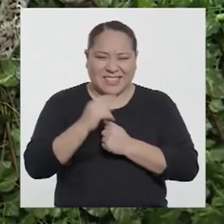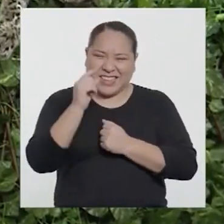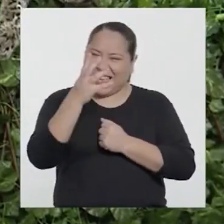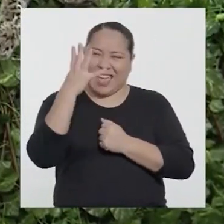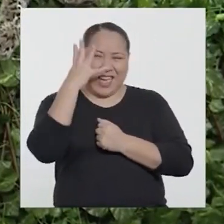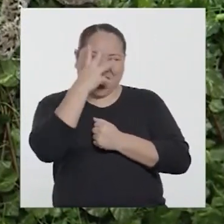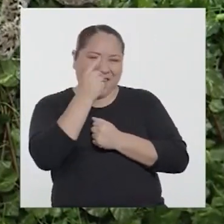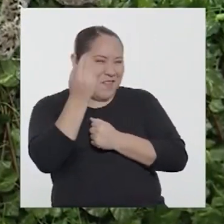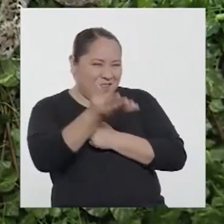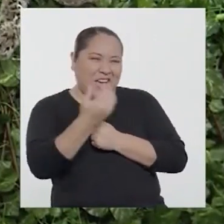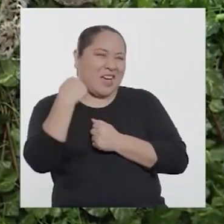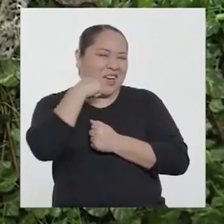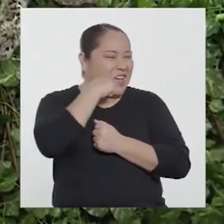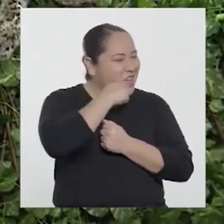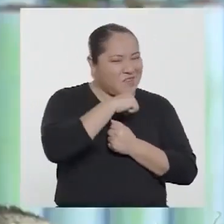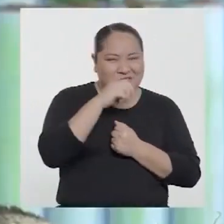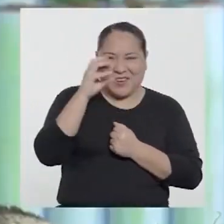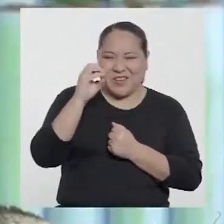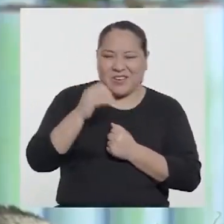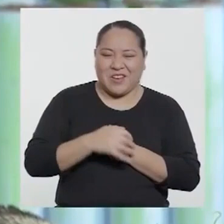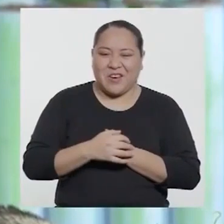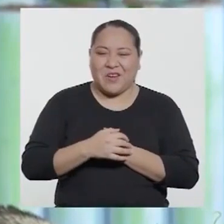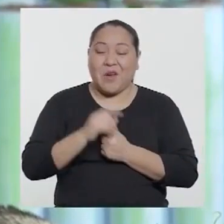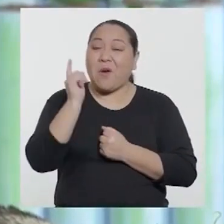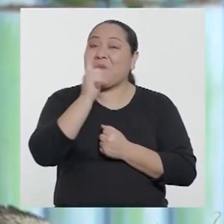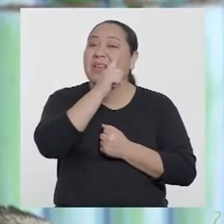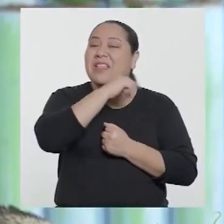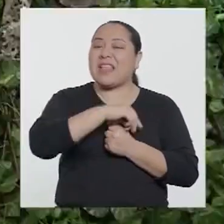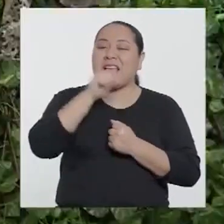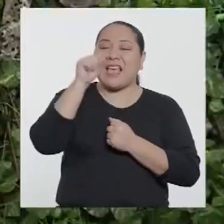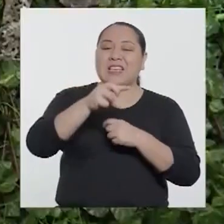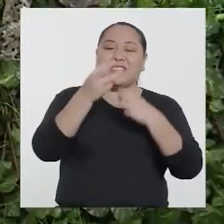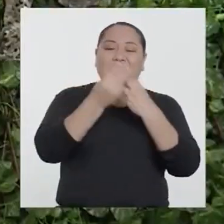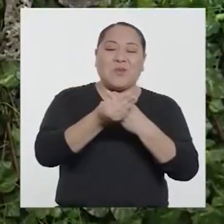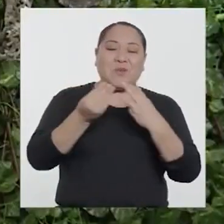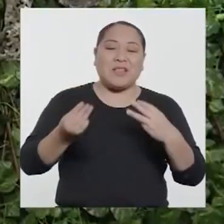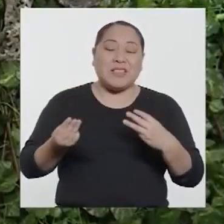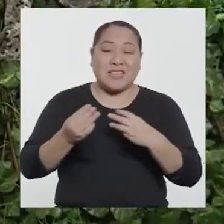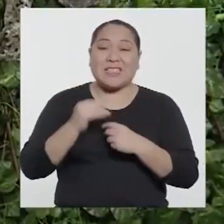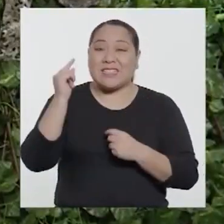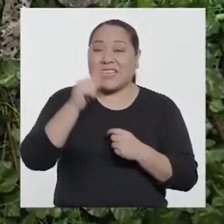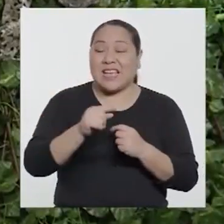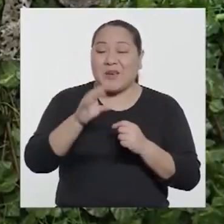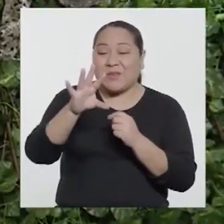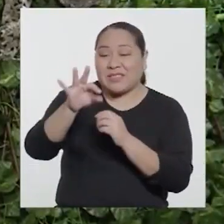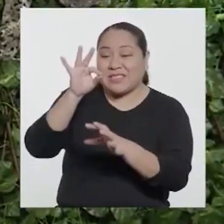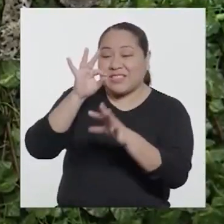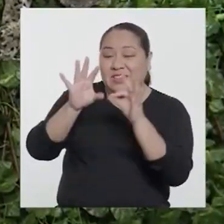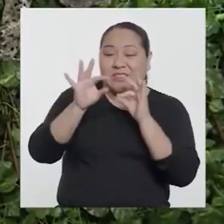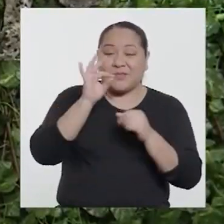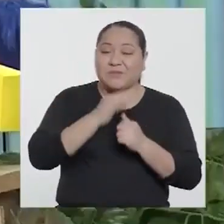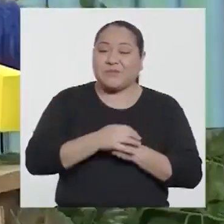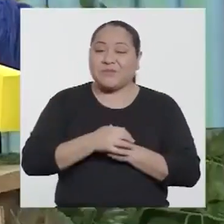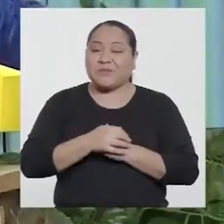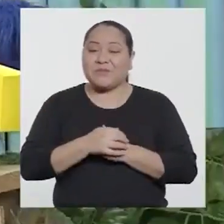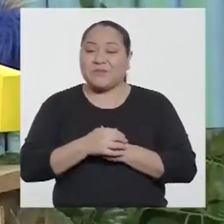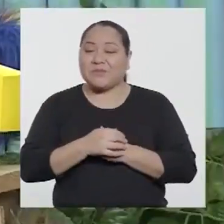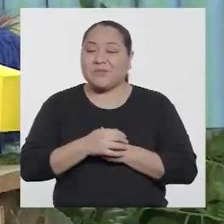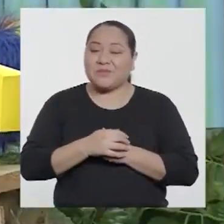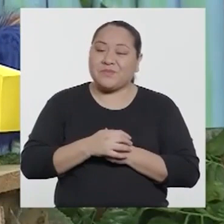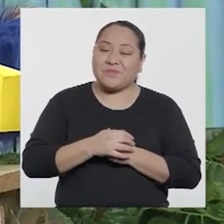¡Qué guapo, Coco! ¡Miren! Estos son los materiales que hemos escogido.